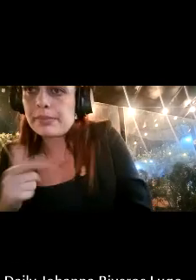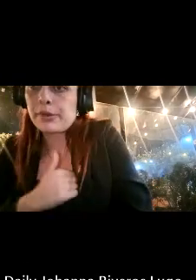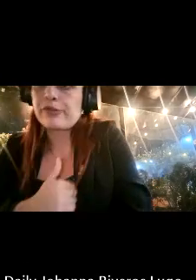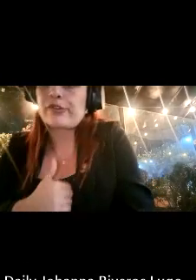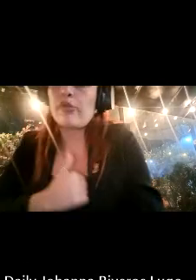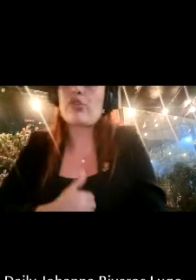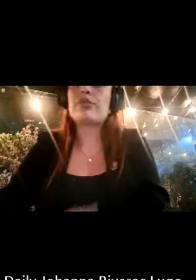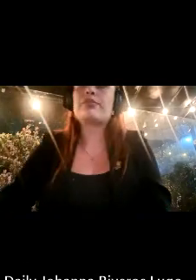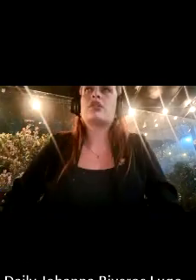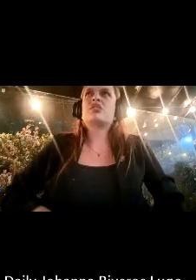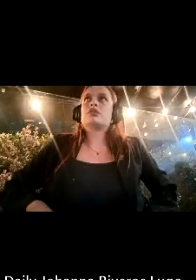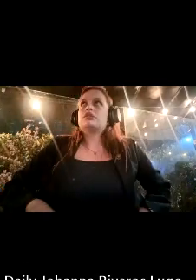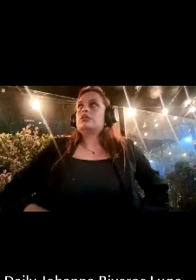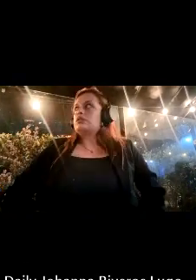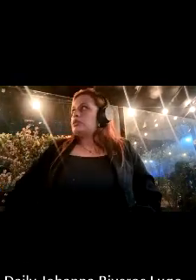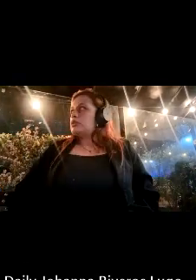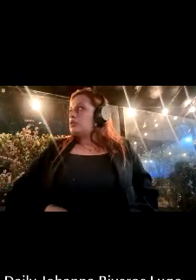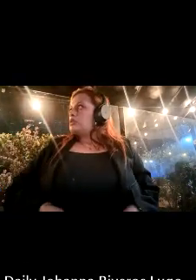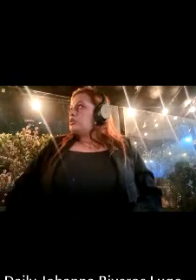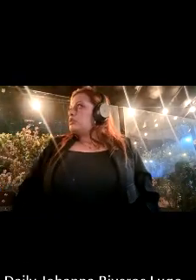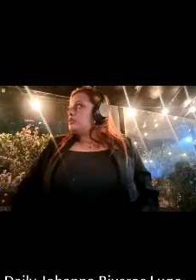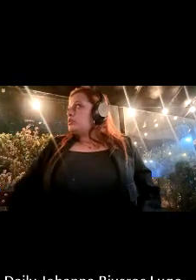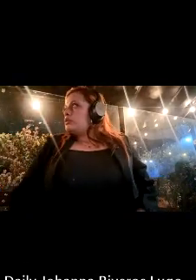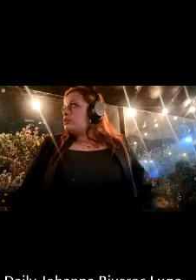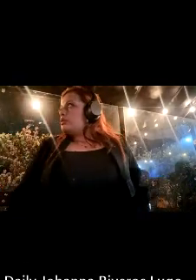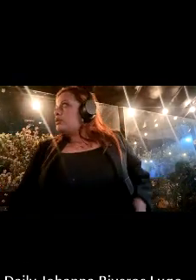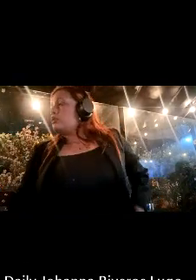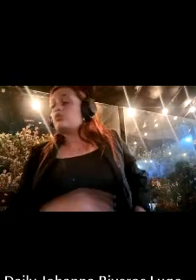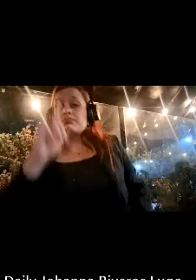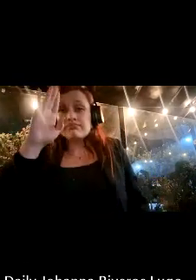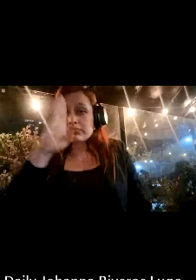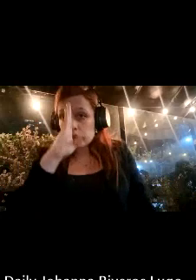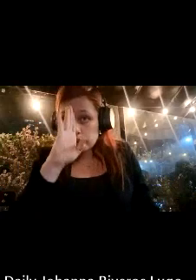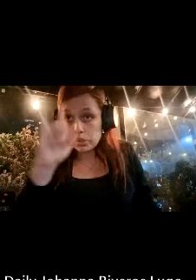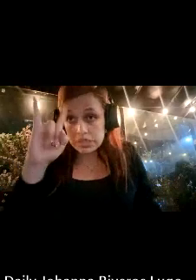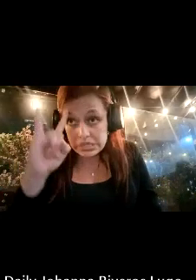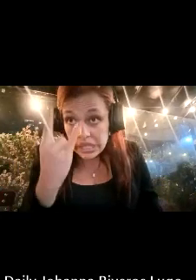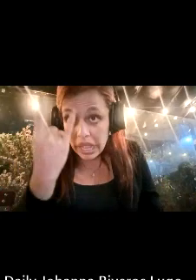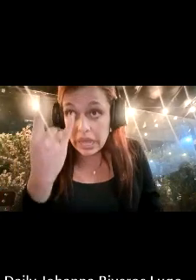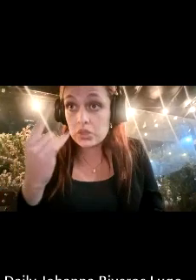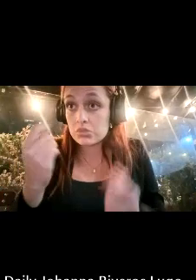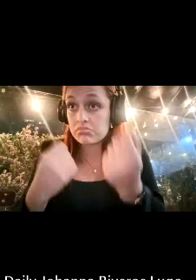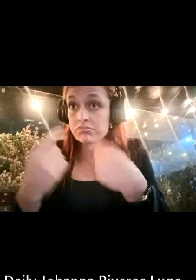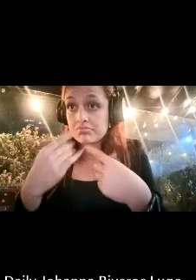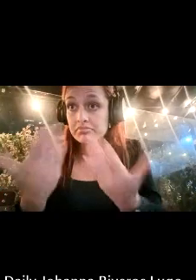Mientras tanto, si hay dudas, inquietudes, podemos ir resolviendo.